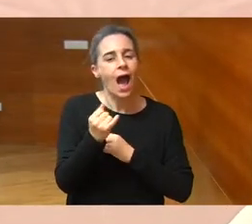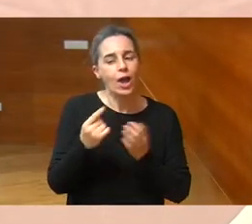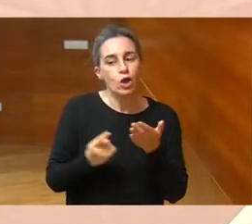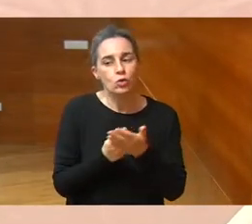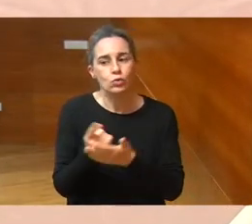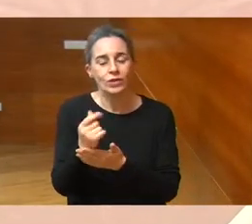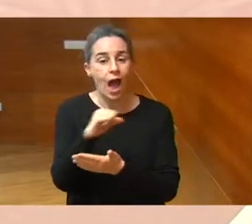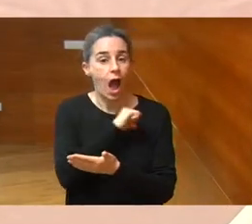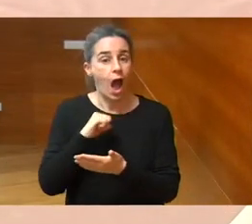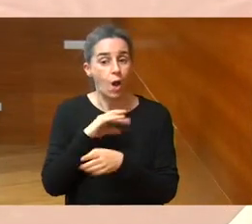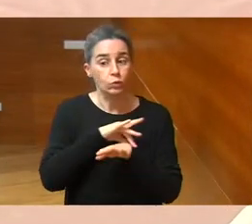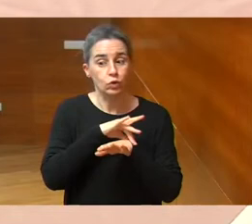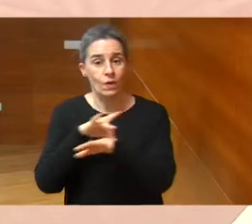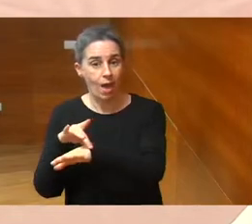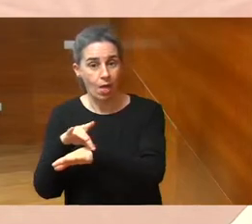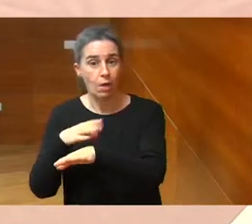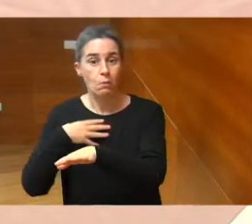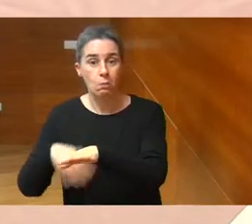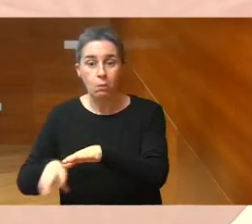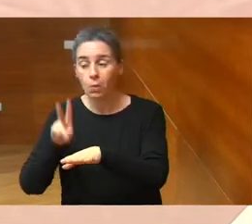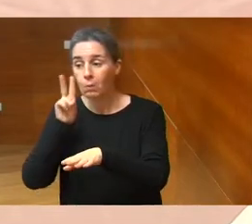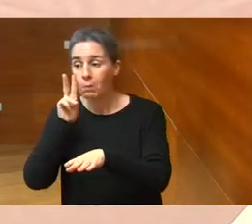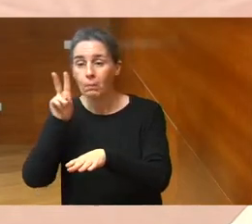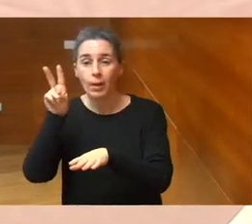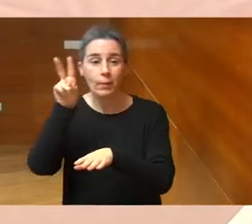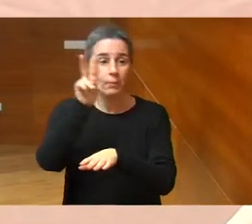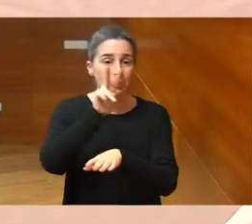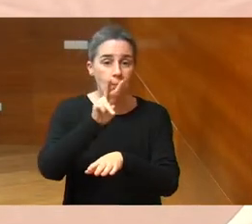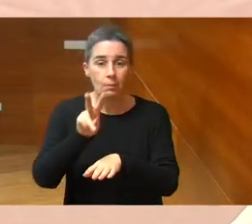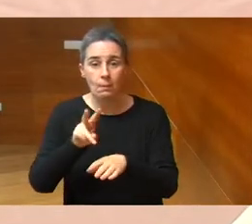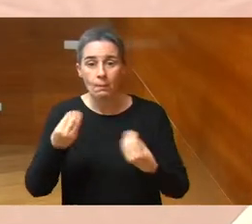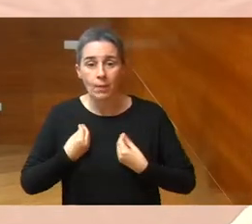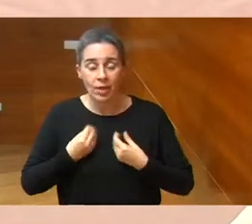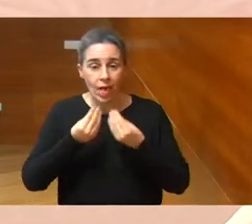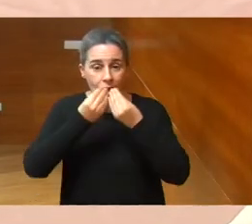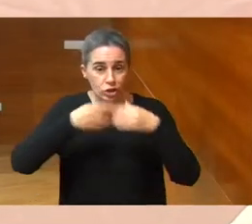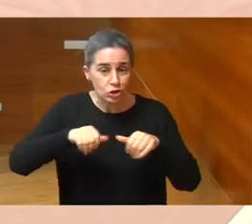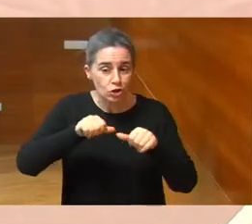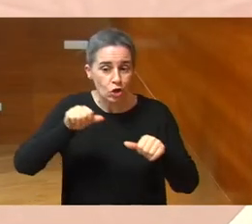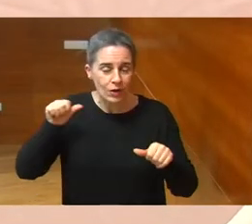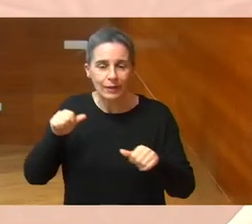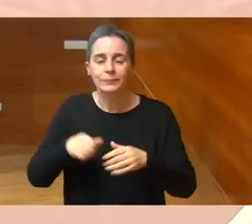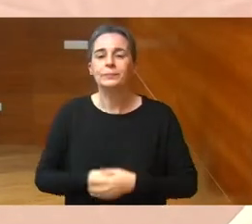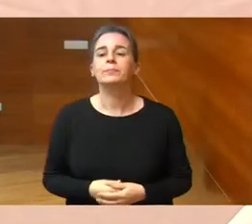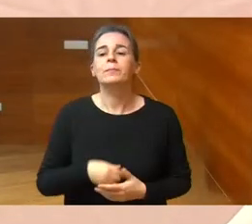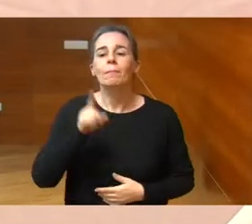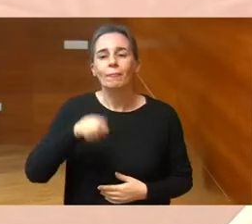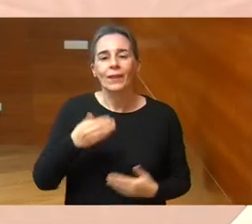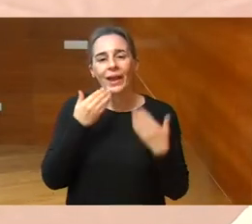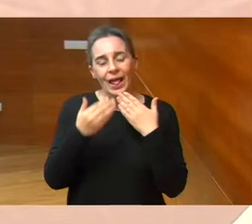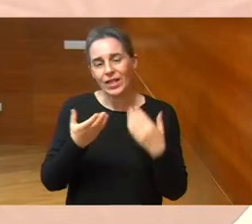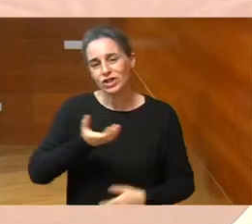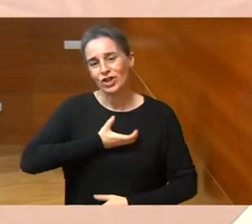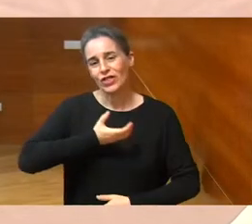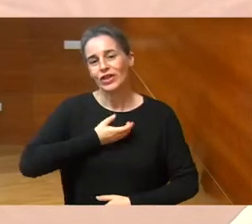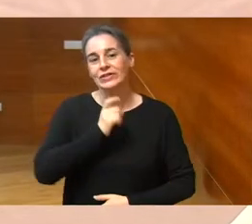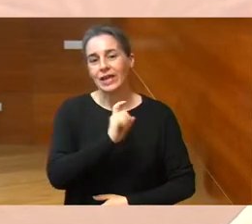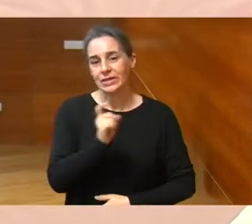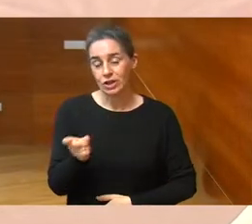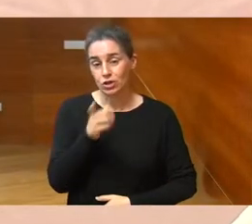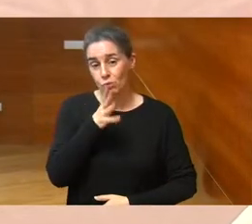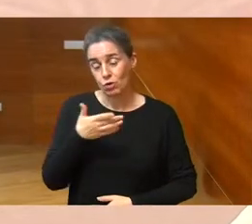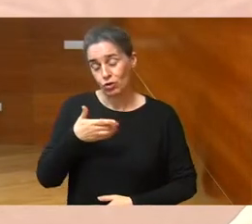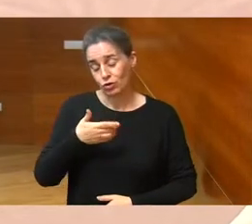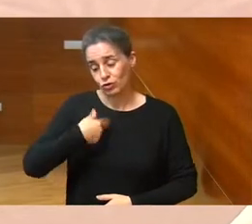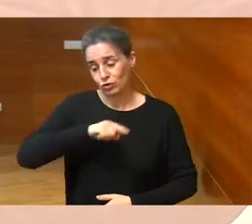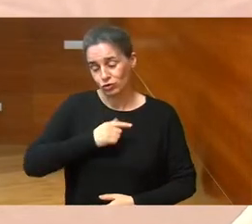que le apeteza por varios puntos de su otra trayectoria vital Gracias también a ocozo yo de Sancho por acogernos hoy aquí